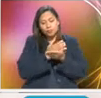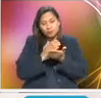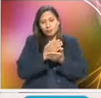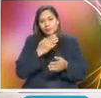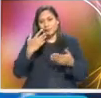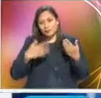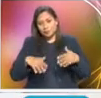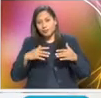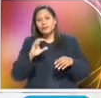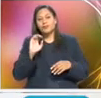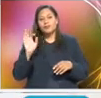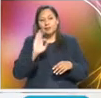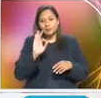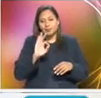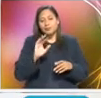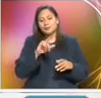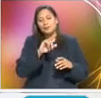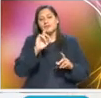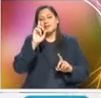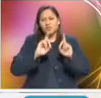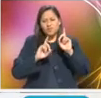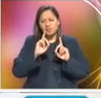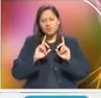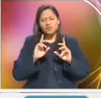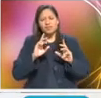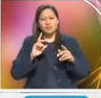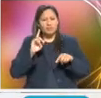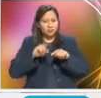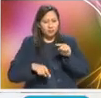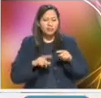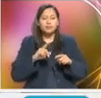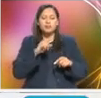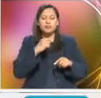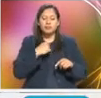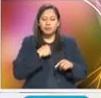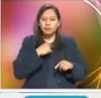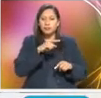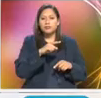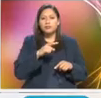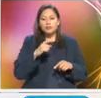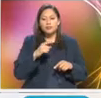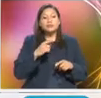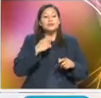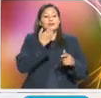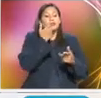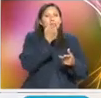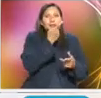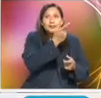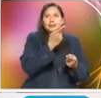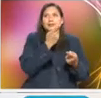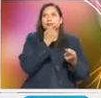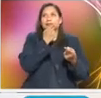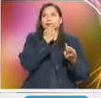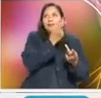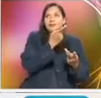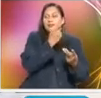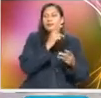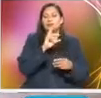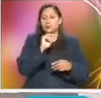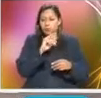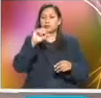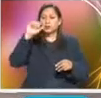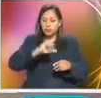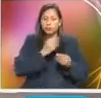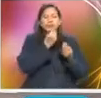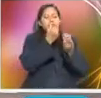dolor o quizá también despejar alguna duda. Y no quedarte con el chin, quise decirle, no, hay que decir todo